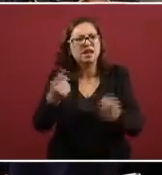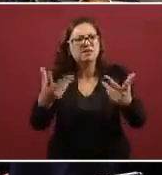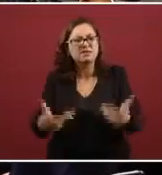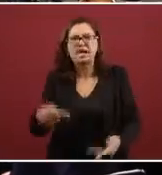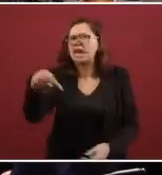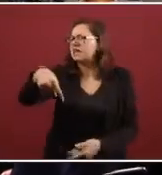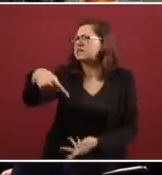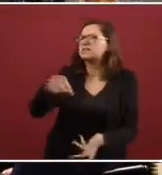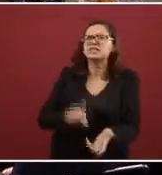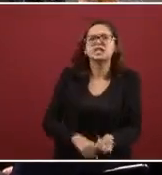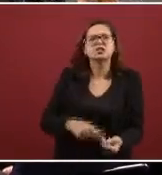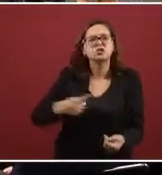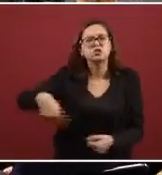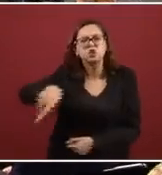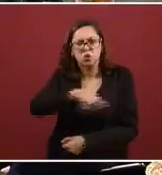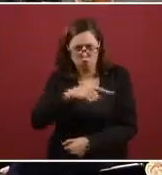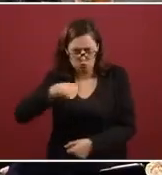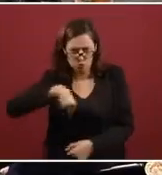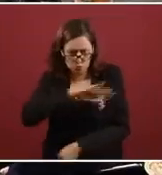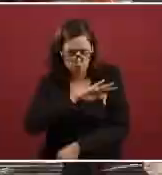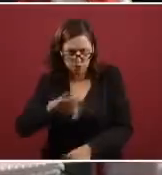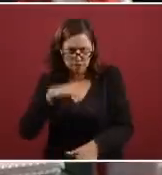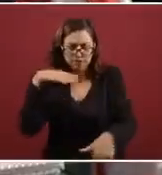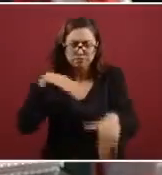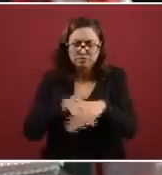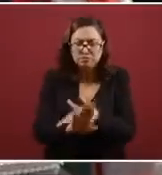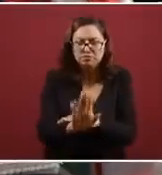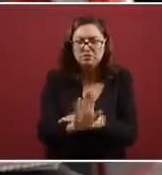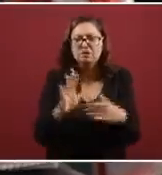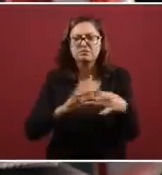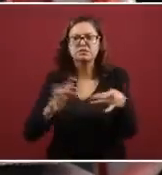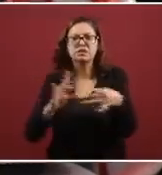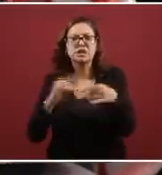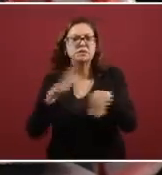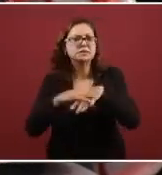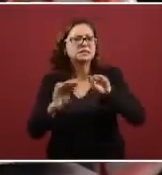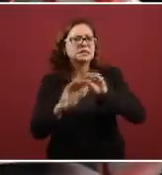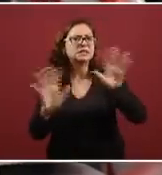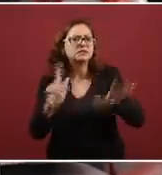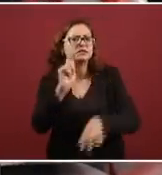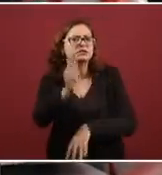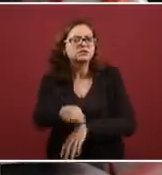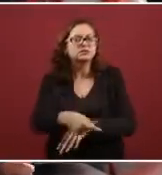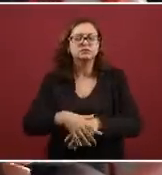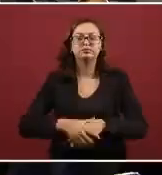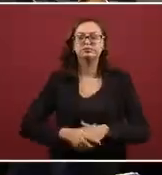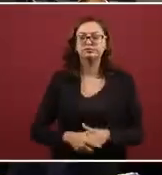vamos a ver? ¿Vamos a ingresar los medios de comunicación? Si nos pueden detallar, por favor.